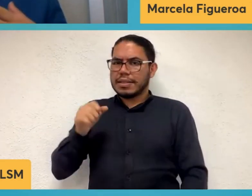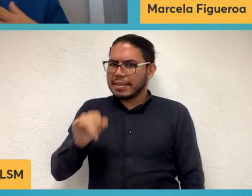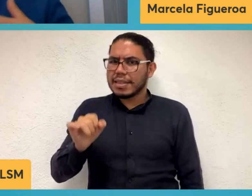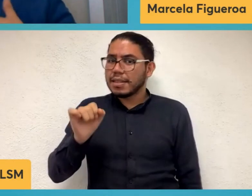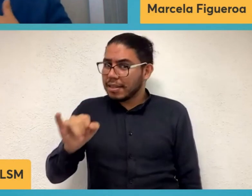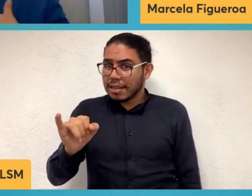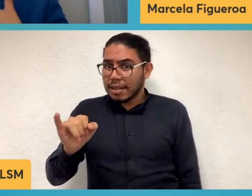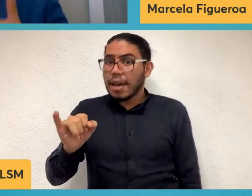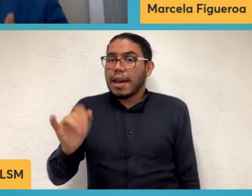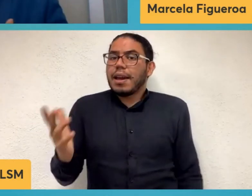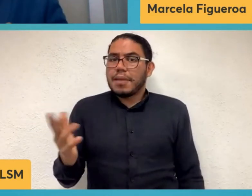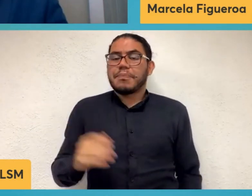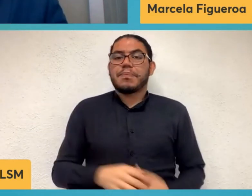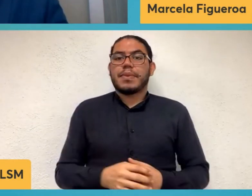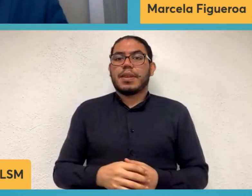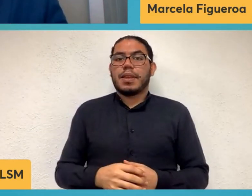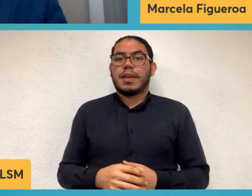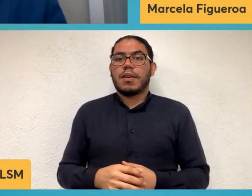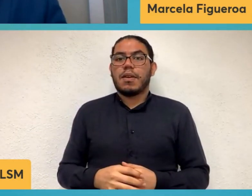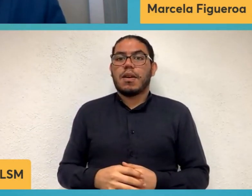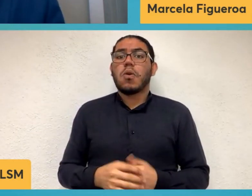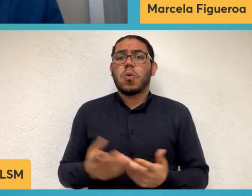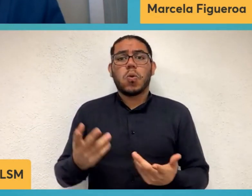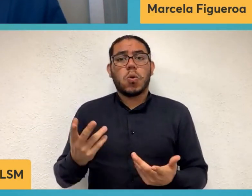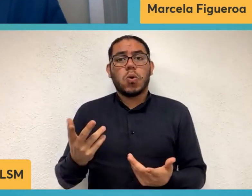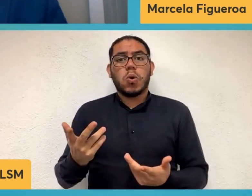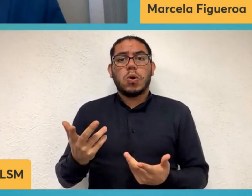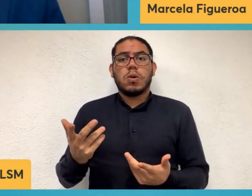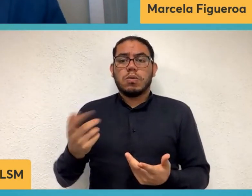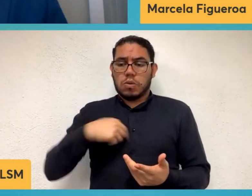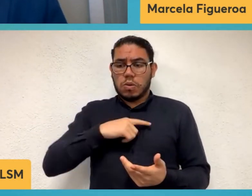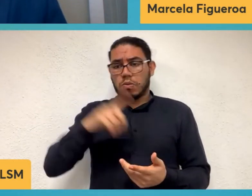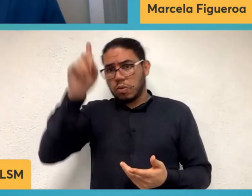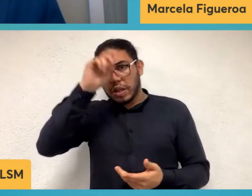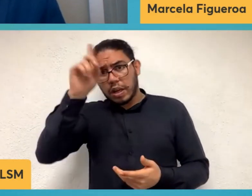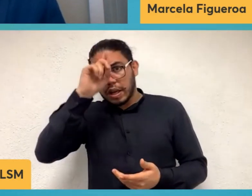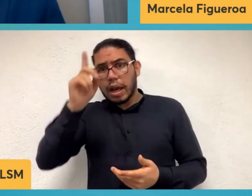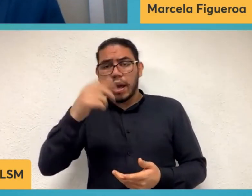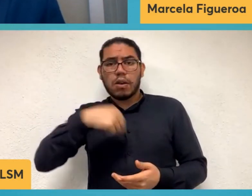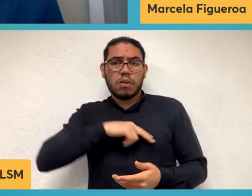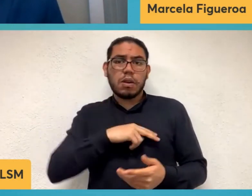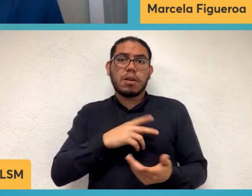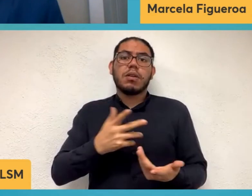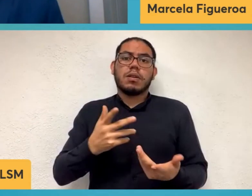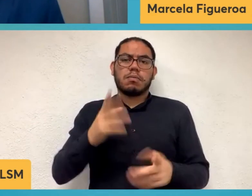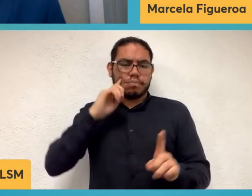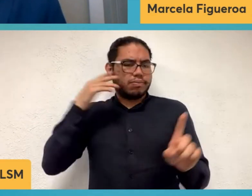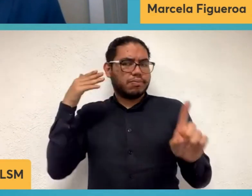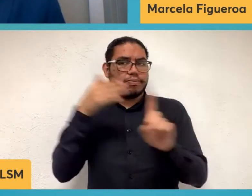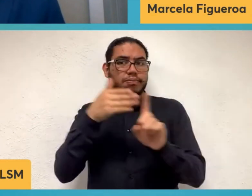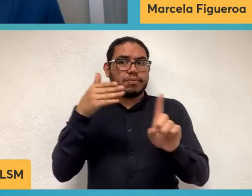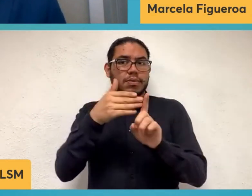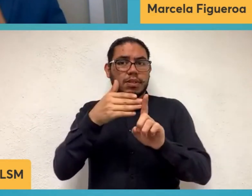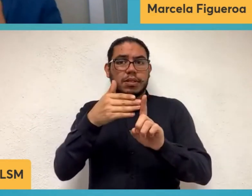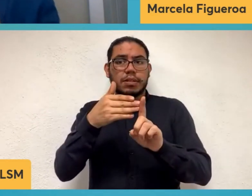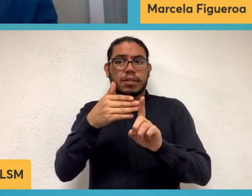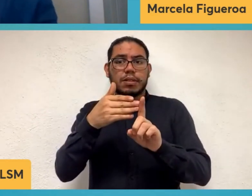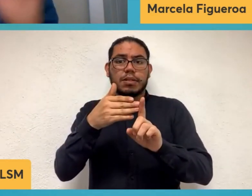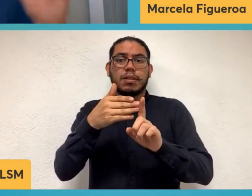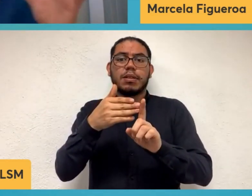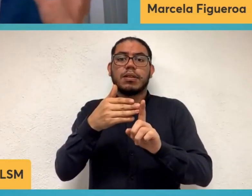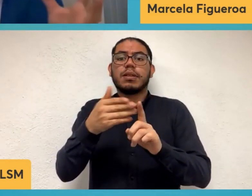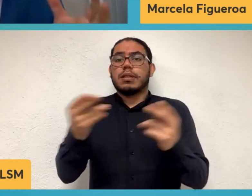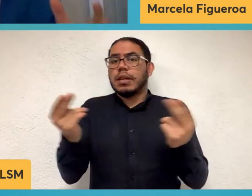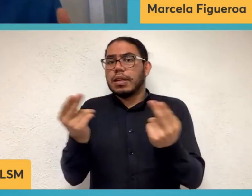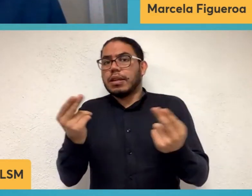puntos están muy enfocados justo a lo que nosotros recomendamos desde nuestra organización. Enfocarte en un propósito tiene que ver con toda